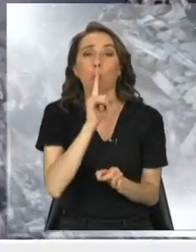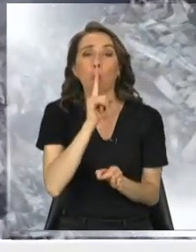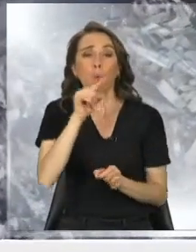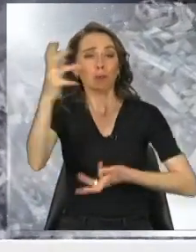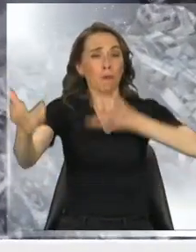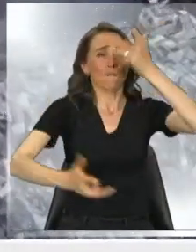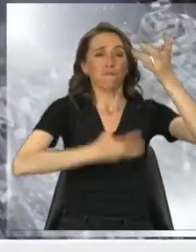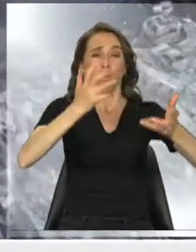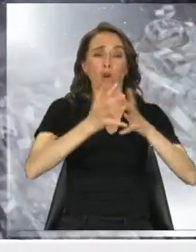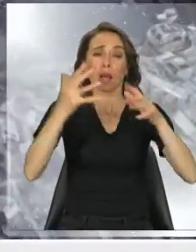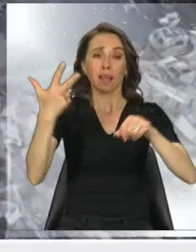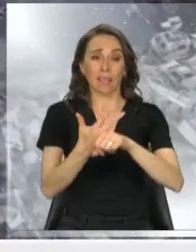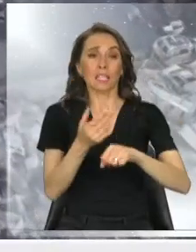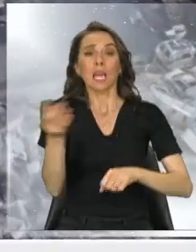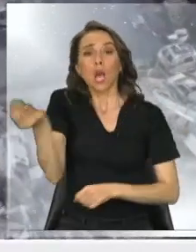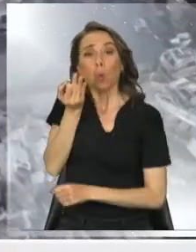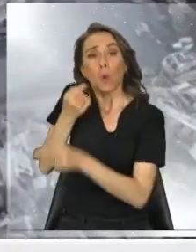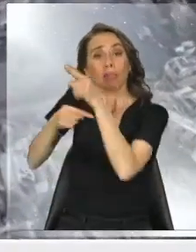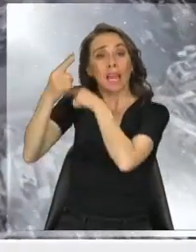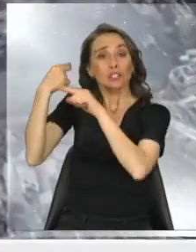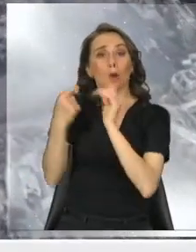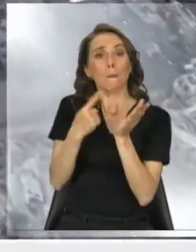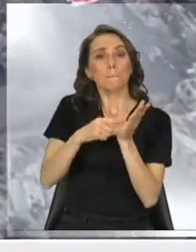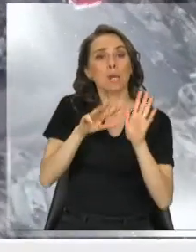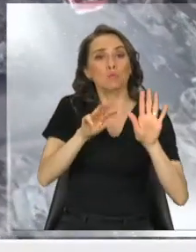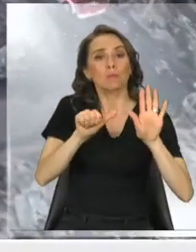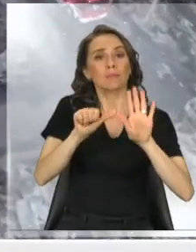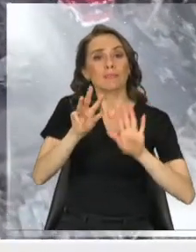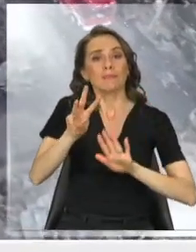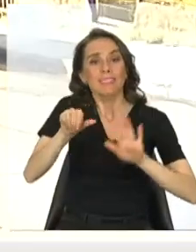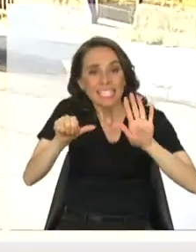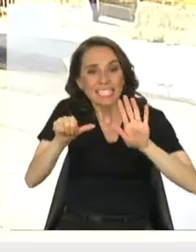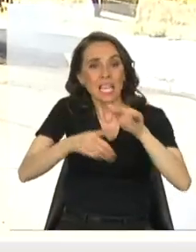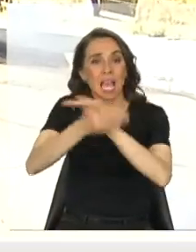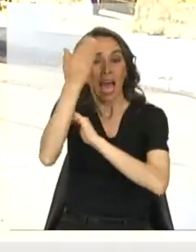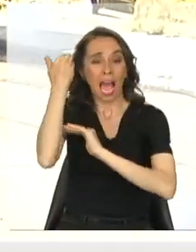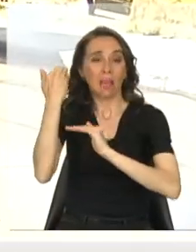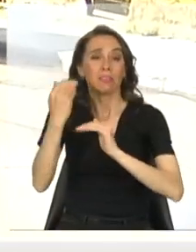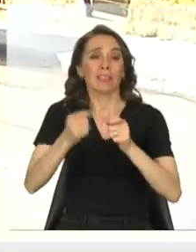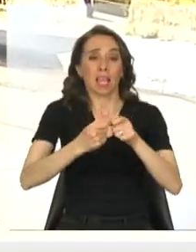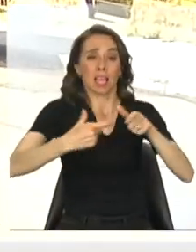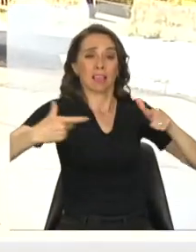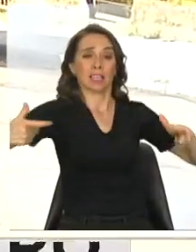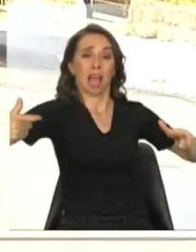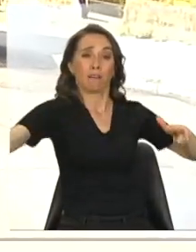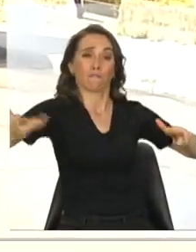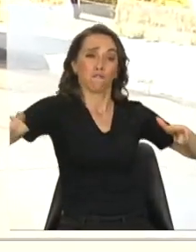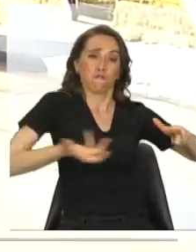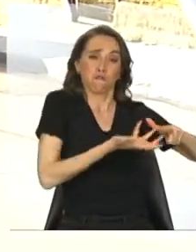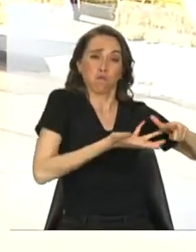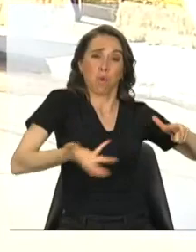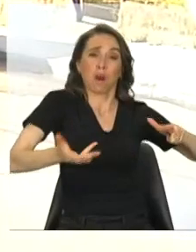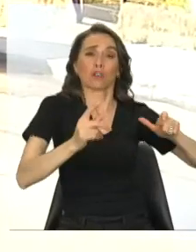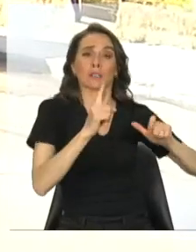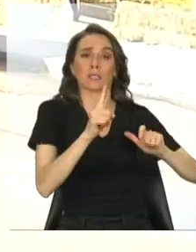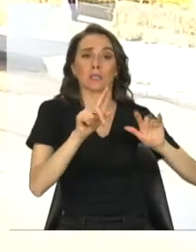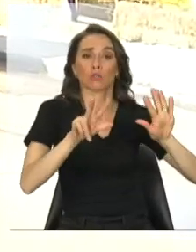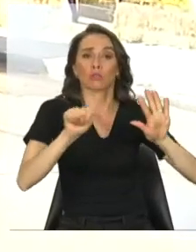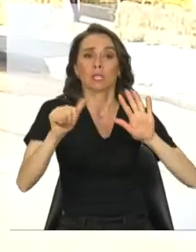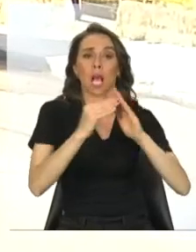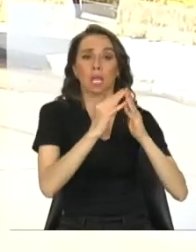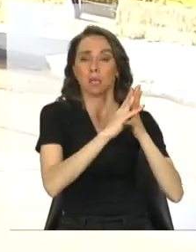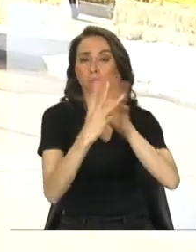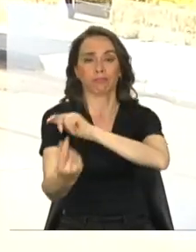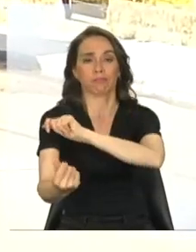este tipo, cuenta la historia, fue en el año 1936, cuando un mega incendio arrasó con 186 viviendas. Y hoy